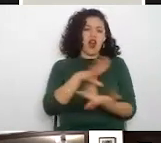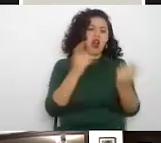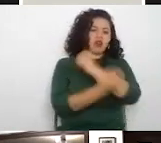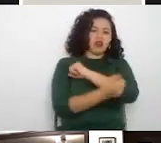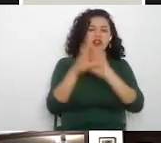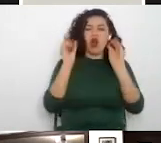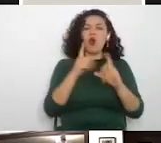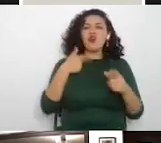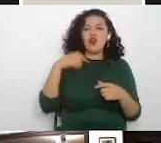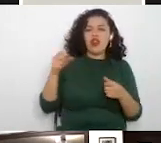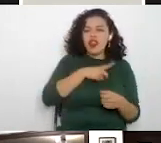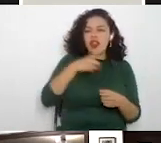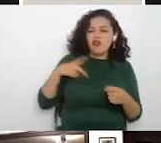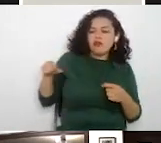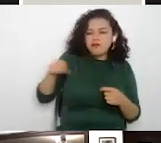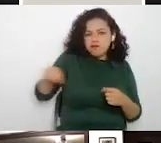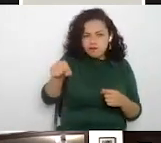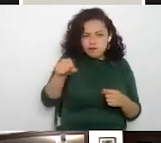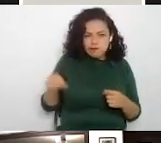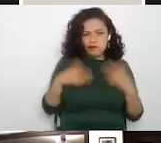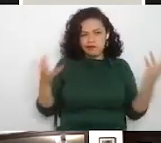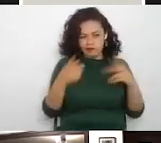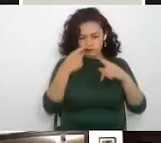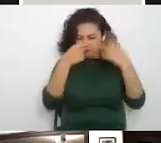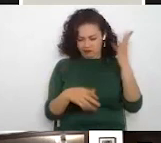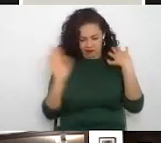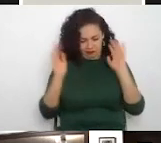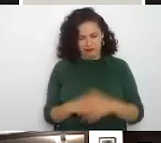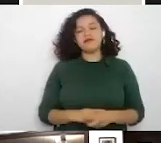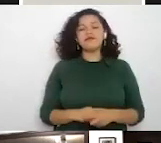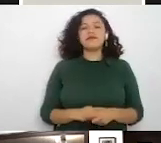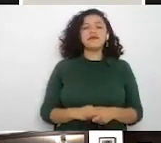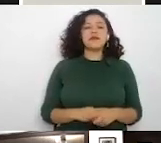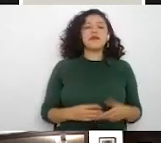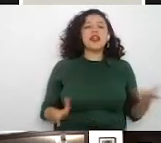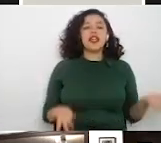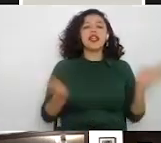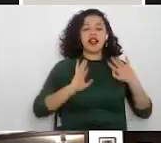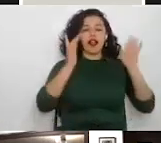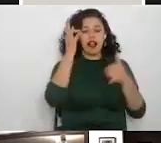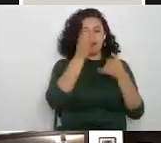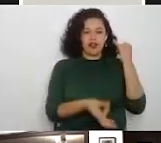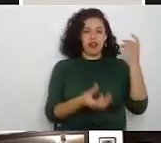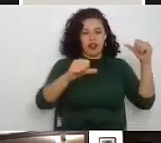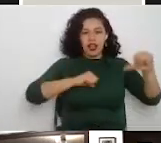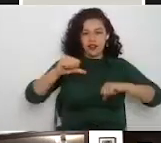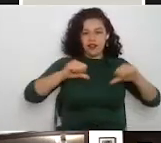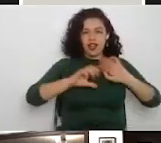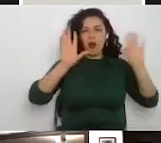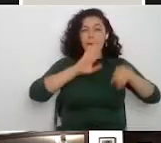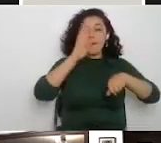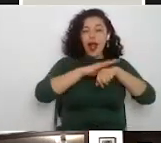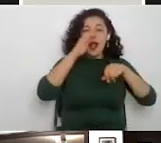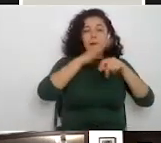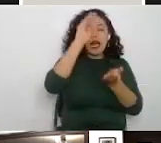estándar, etcétera, ¿sí? Bueno, y finalmente la actividad, que es, digamos, la parte mínima